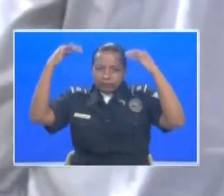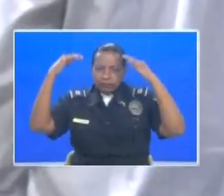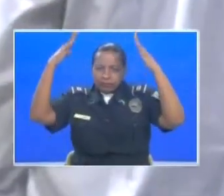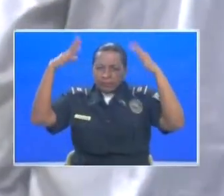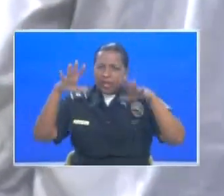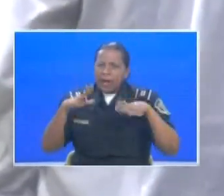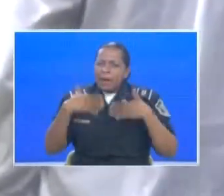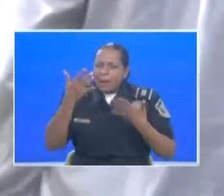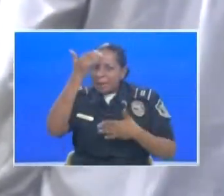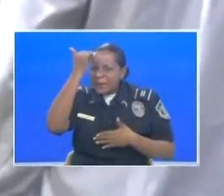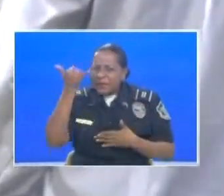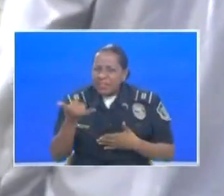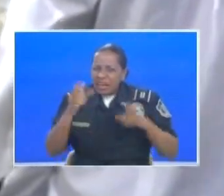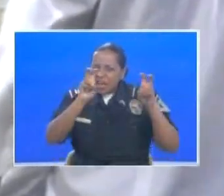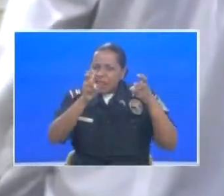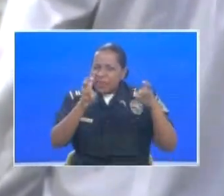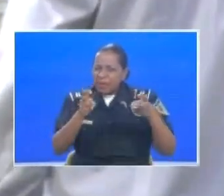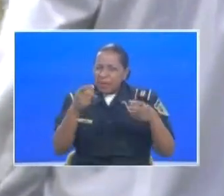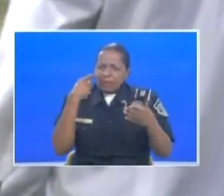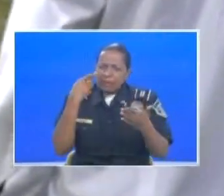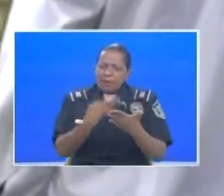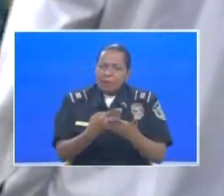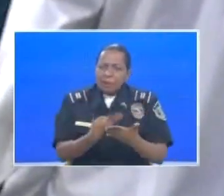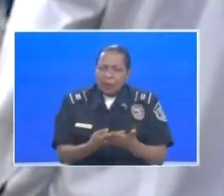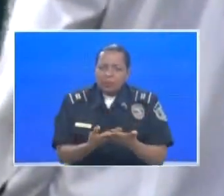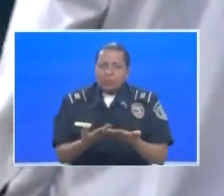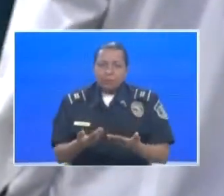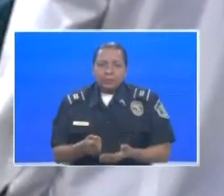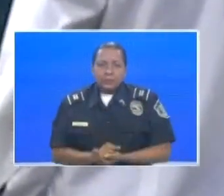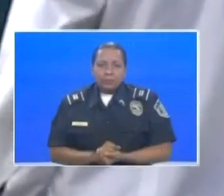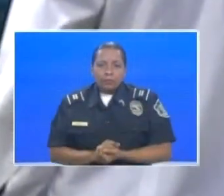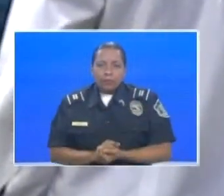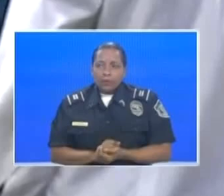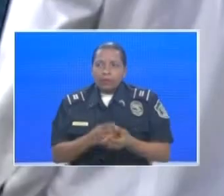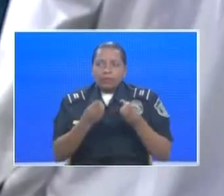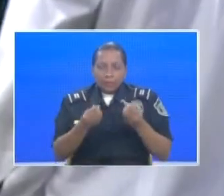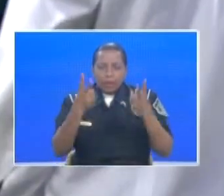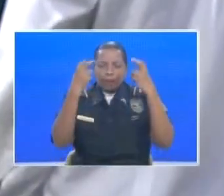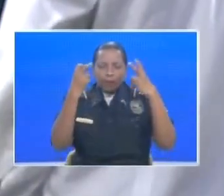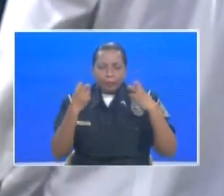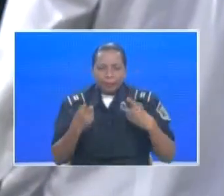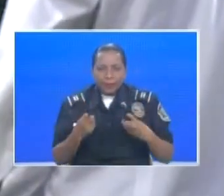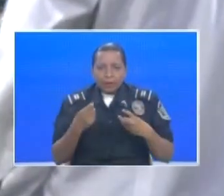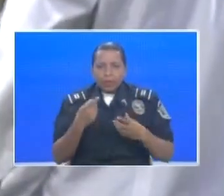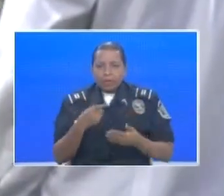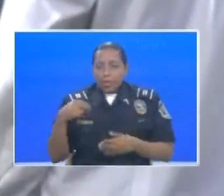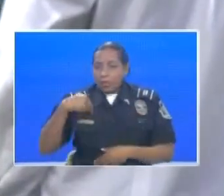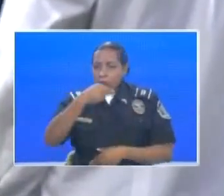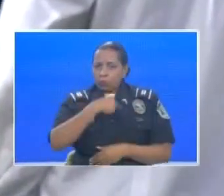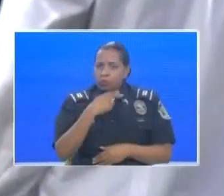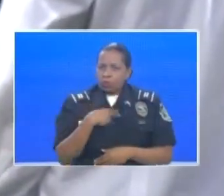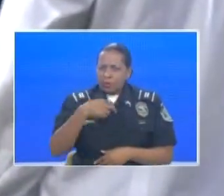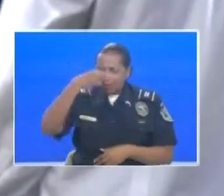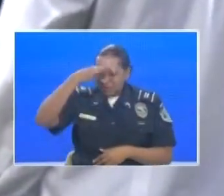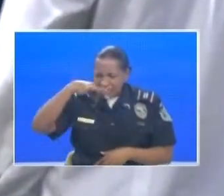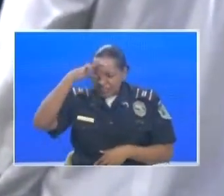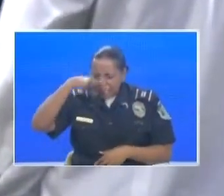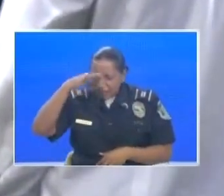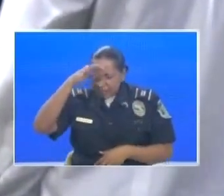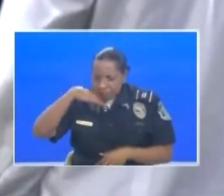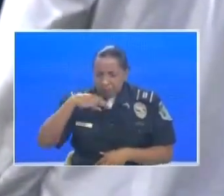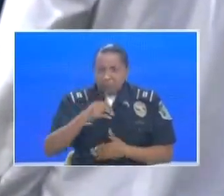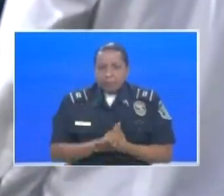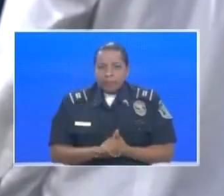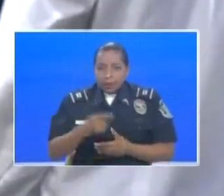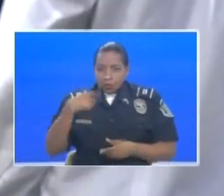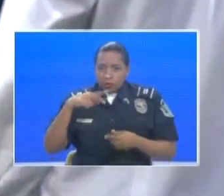¿Por qué el tema de tener pruebas? Porque muchos de nosotros nos vamos a estar resfriando.